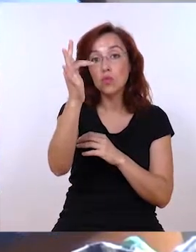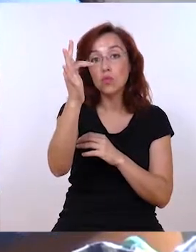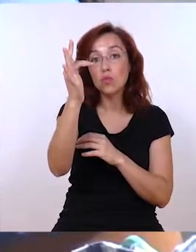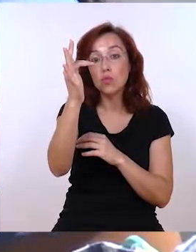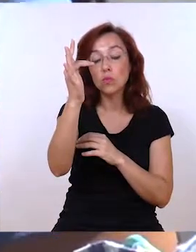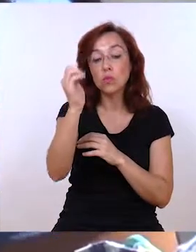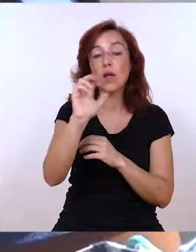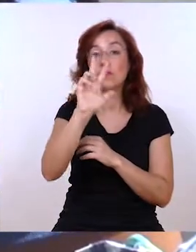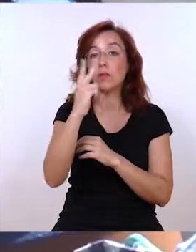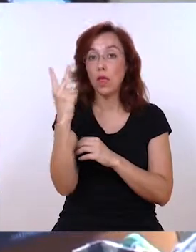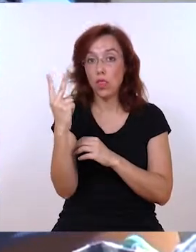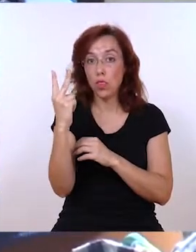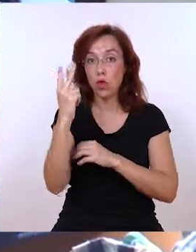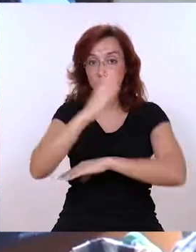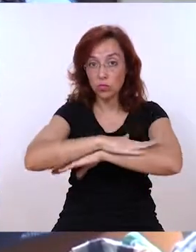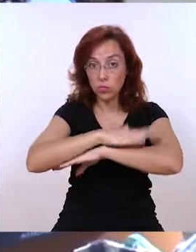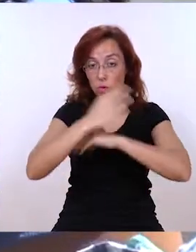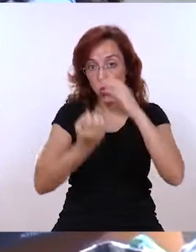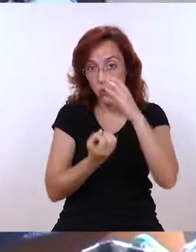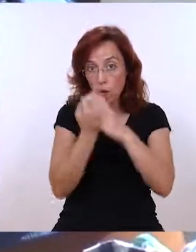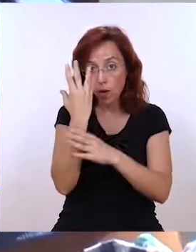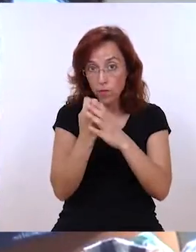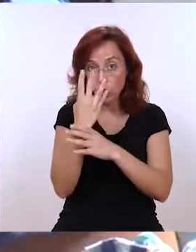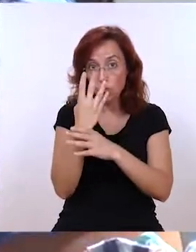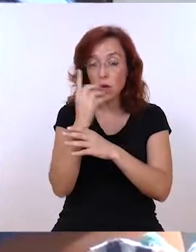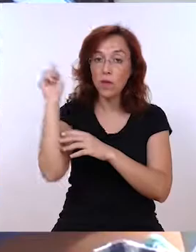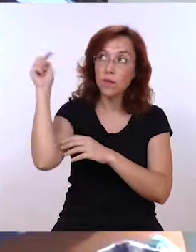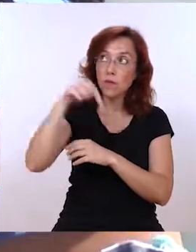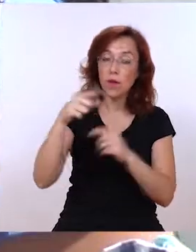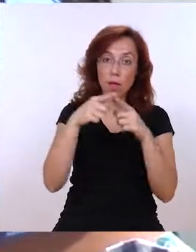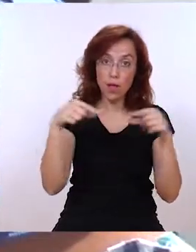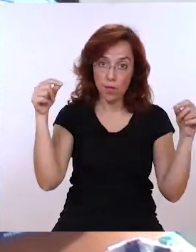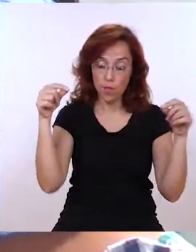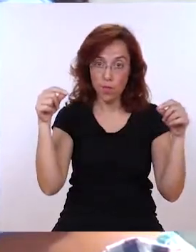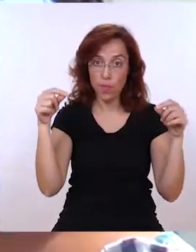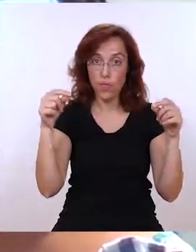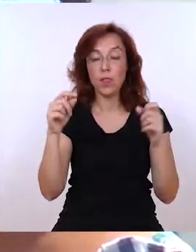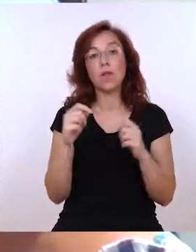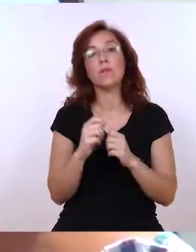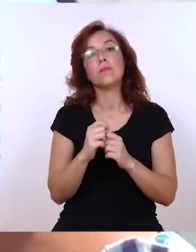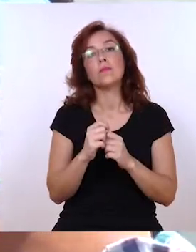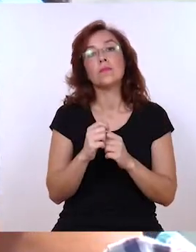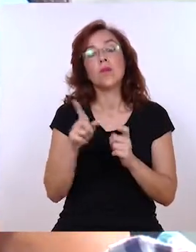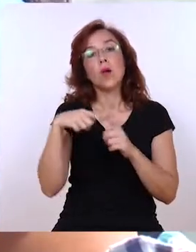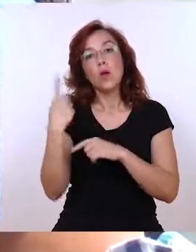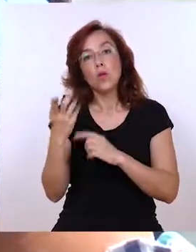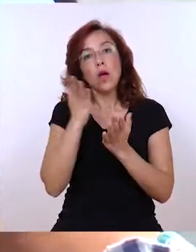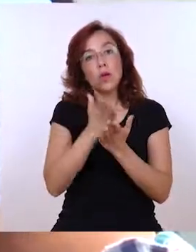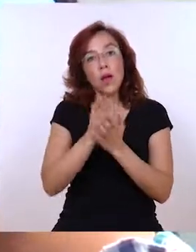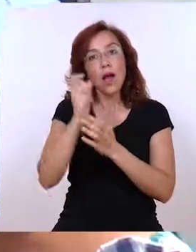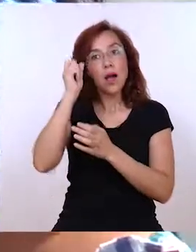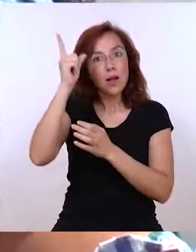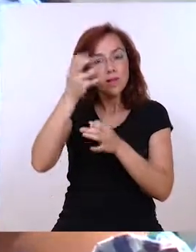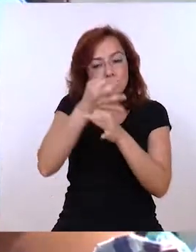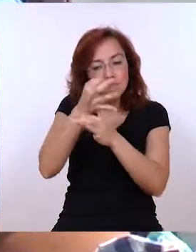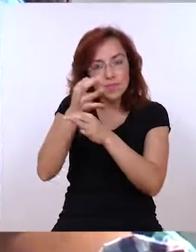serán 32 vehículos de bomberos desde Japón en Uruguay. Y otra cooperación